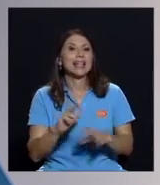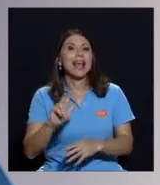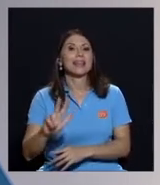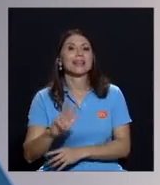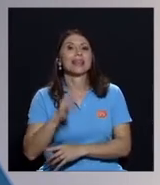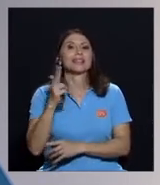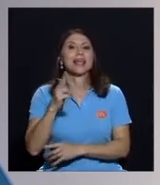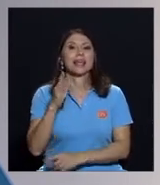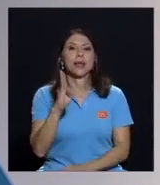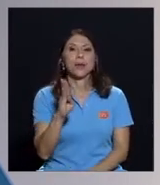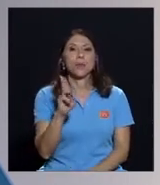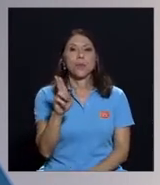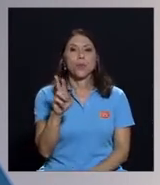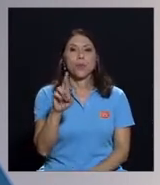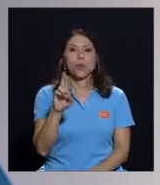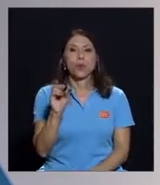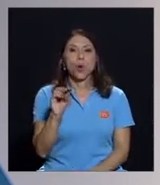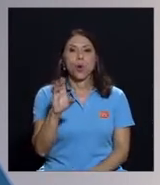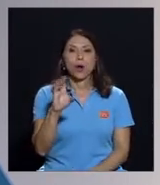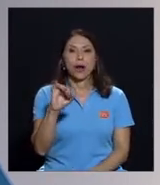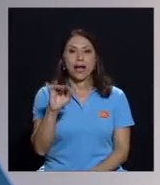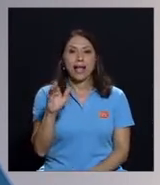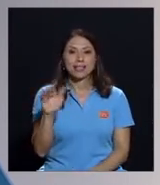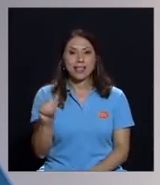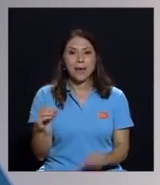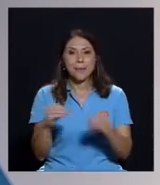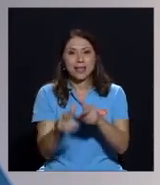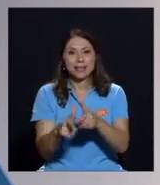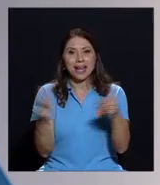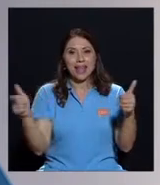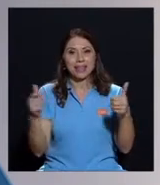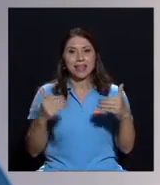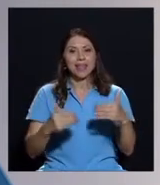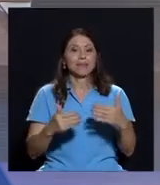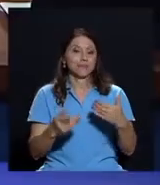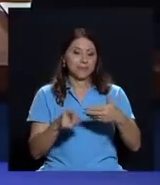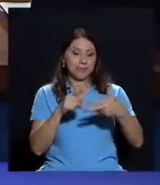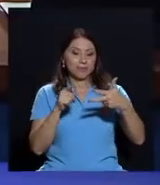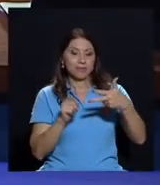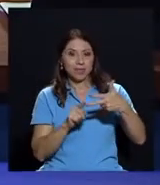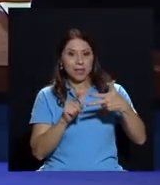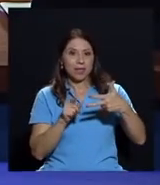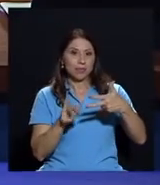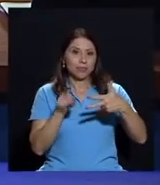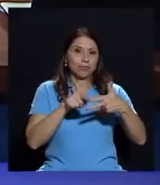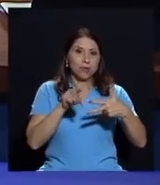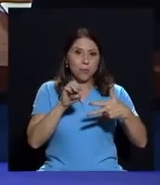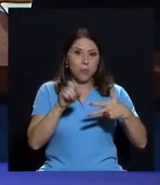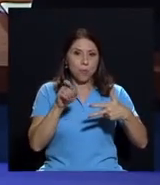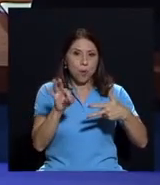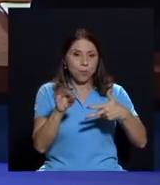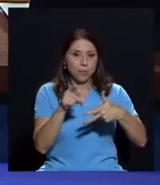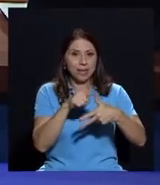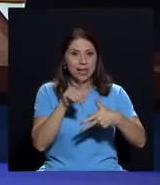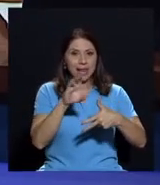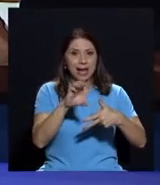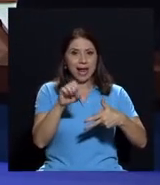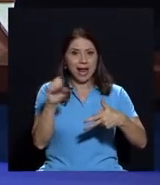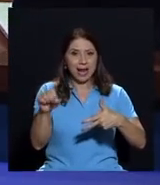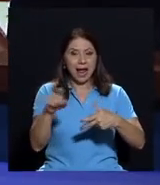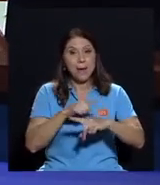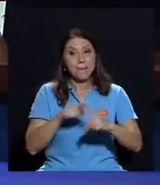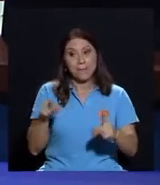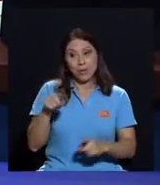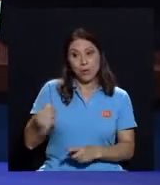más grandes después de la del mep y después de la de la caja es un cuerpo importante pero si las remuneraciones no son de las más de las más